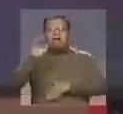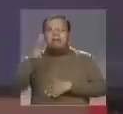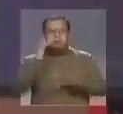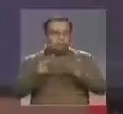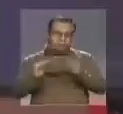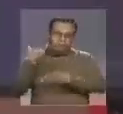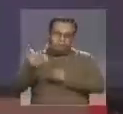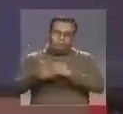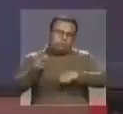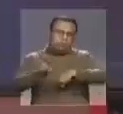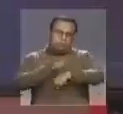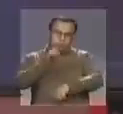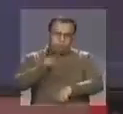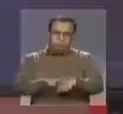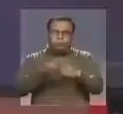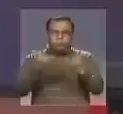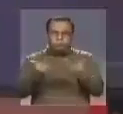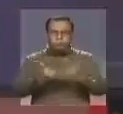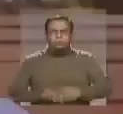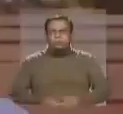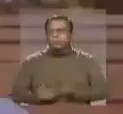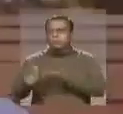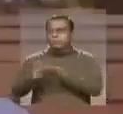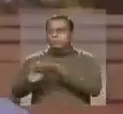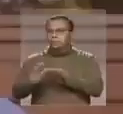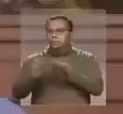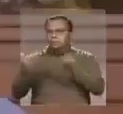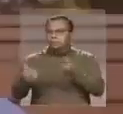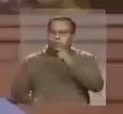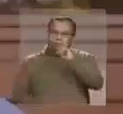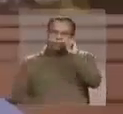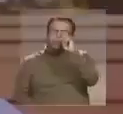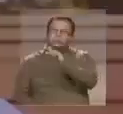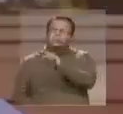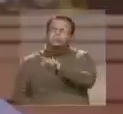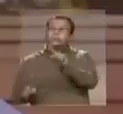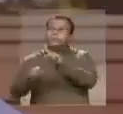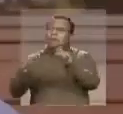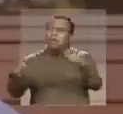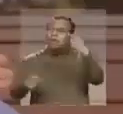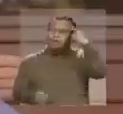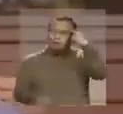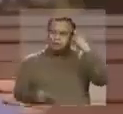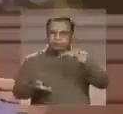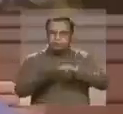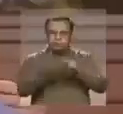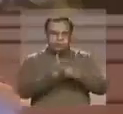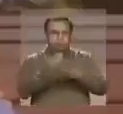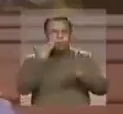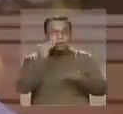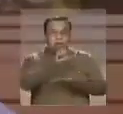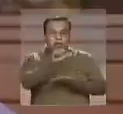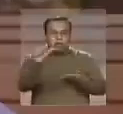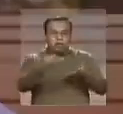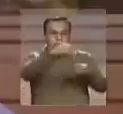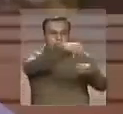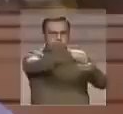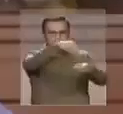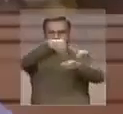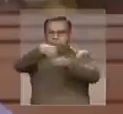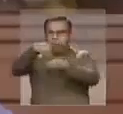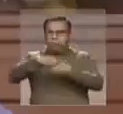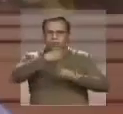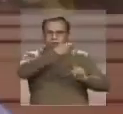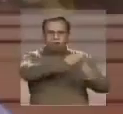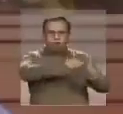de lo que naturalmente estamos. Permítame interpelarla para preguntarle por esos estereotipos, es decir, encasillan a las mujeres afro en determinados